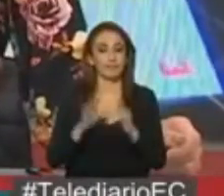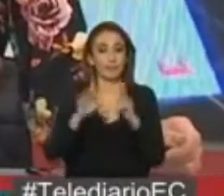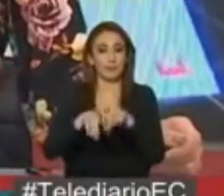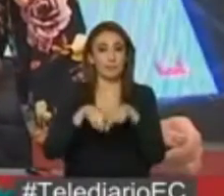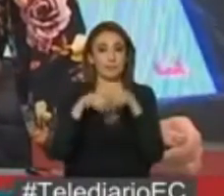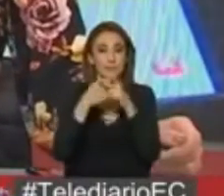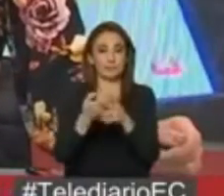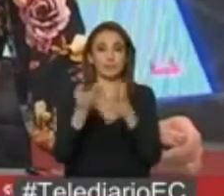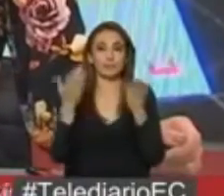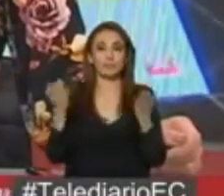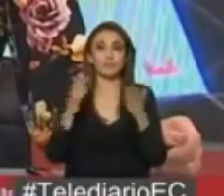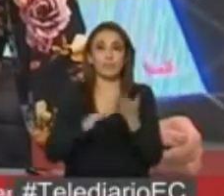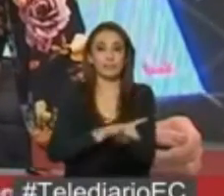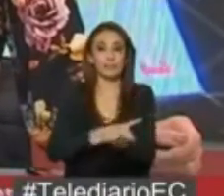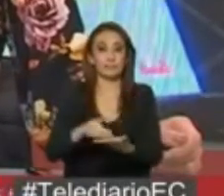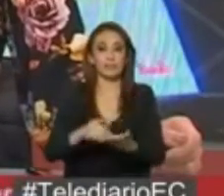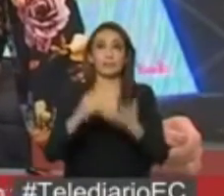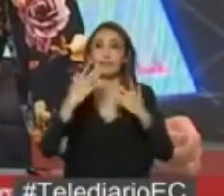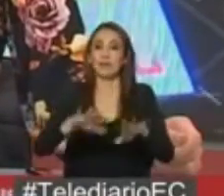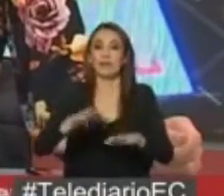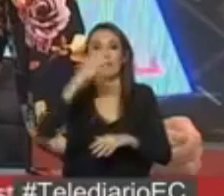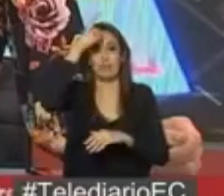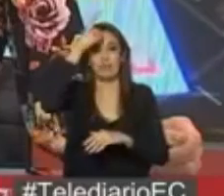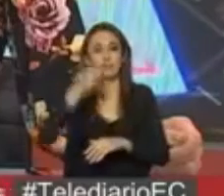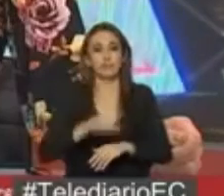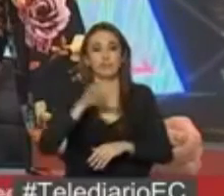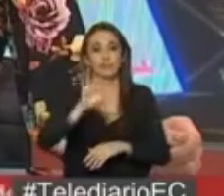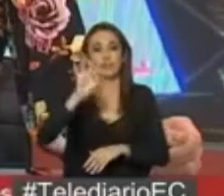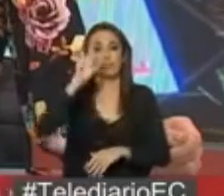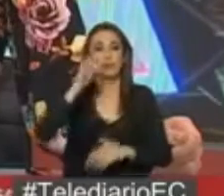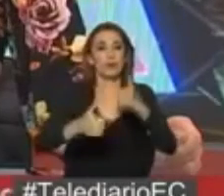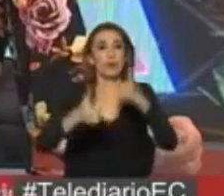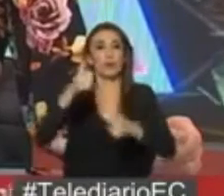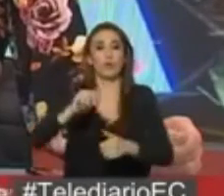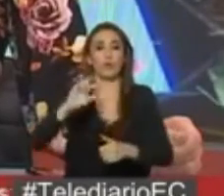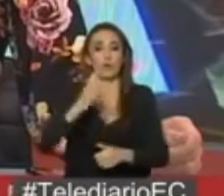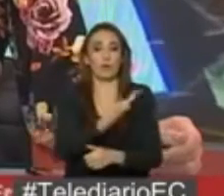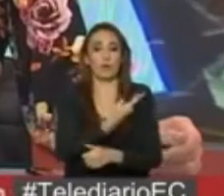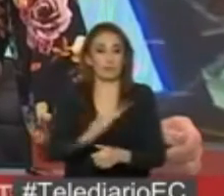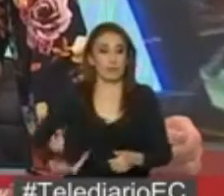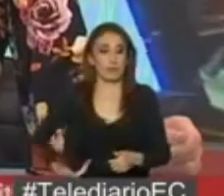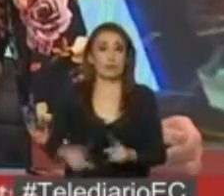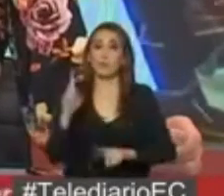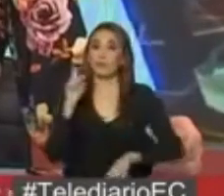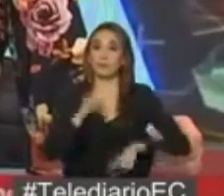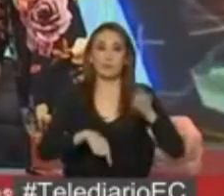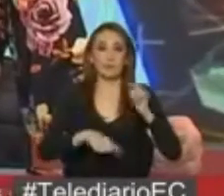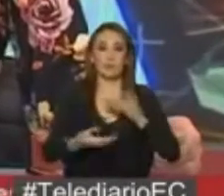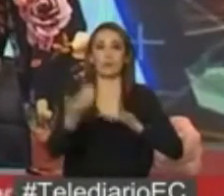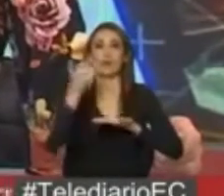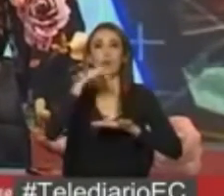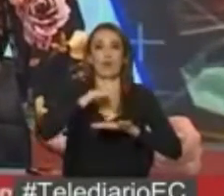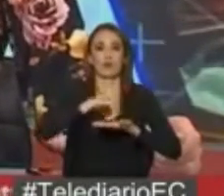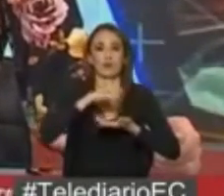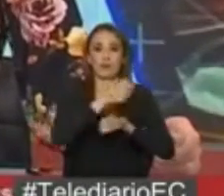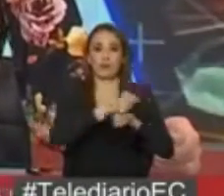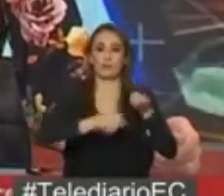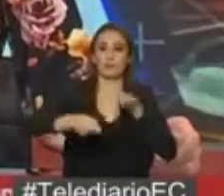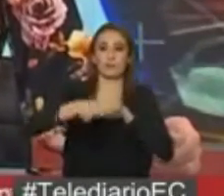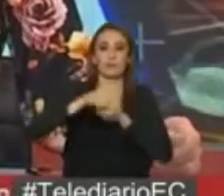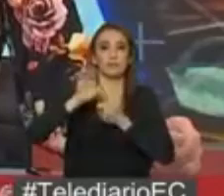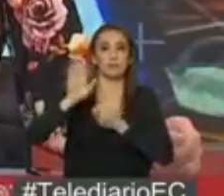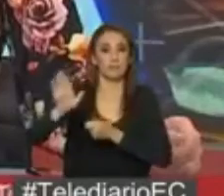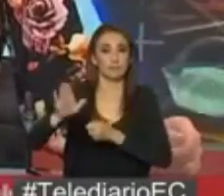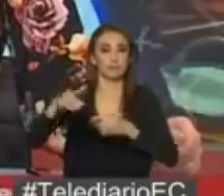Comenzamos. Esta semana debe ser designado el vicepresidente de la República y no puede ser devuelta la terna enviada por el Ejecutivo. Así lo dio a conocer